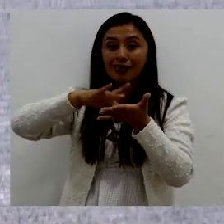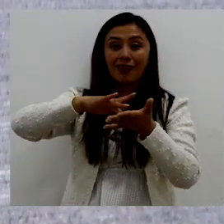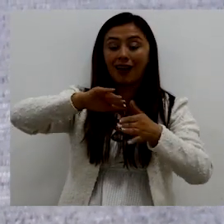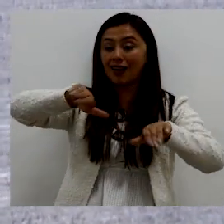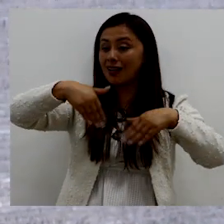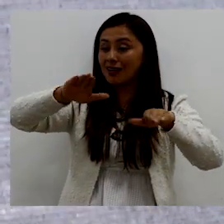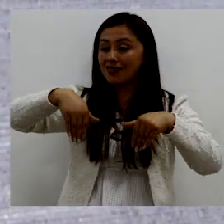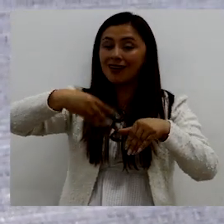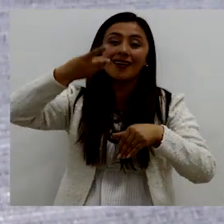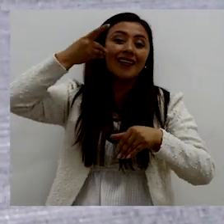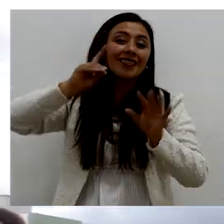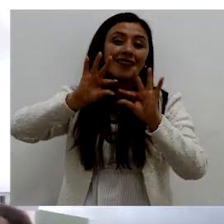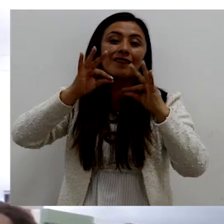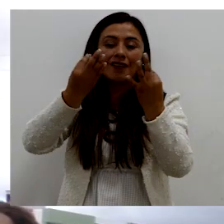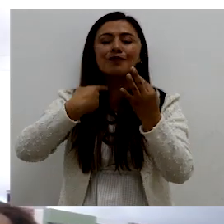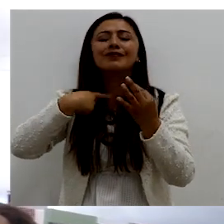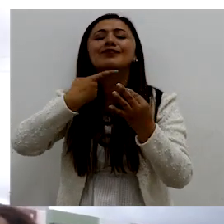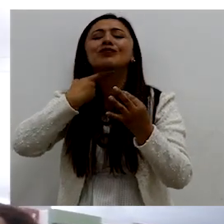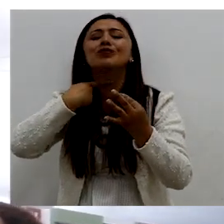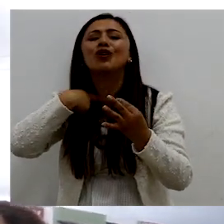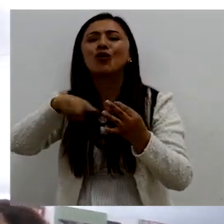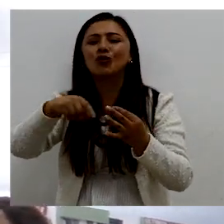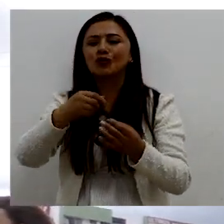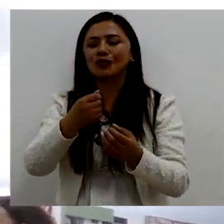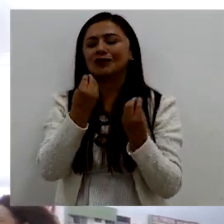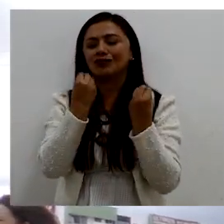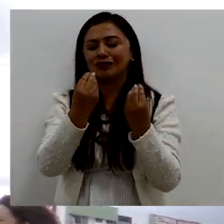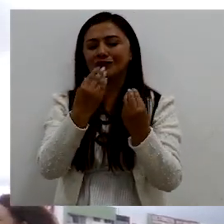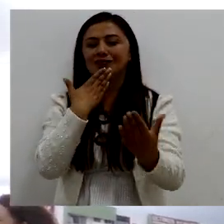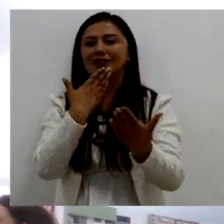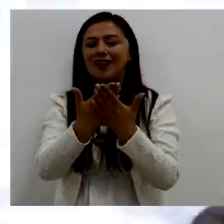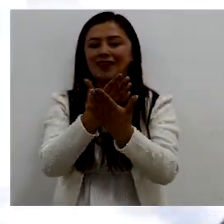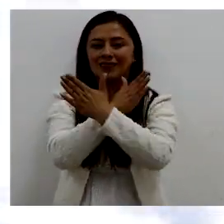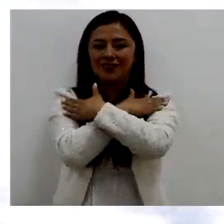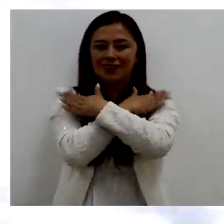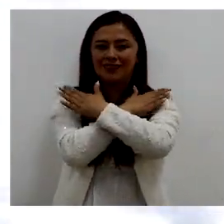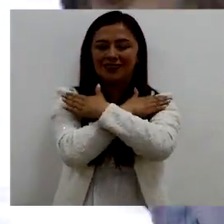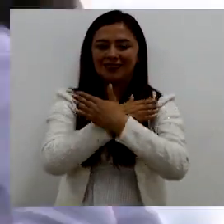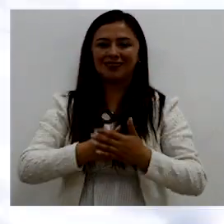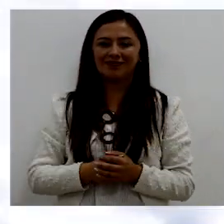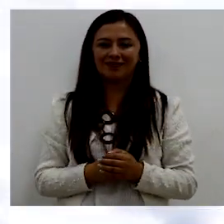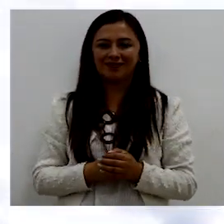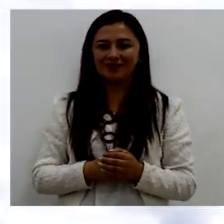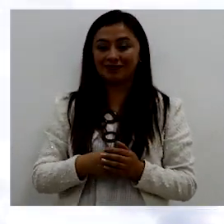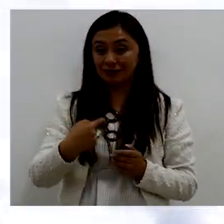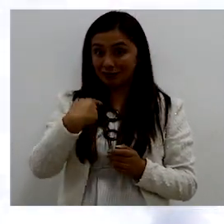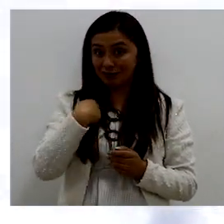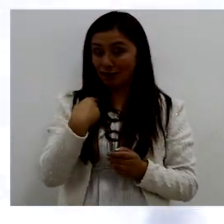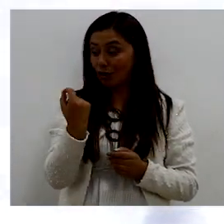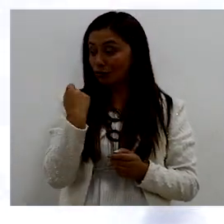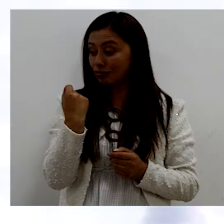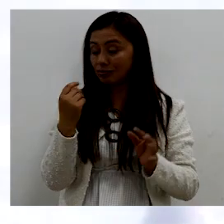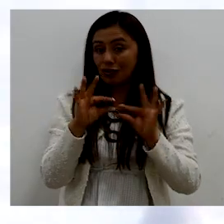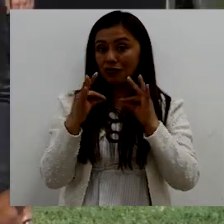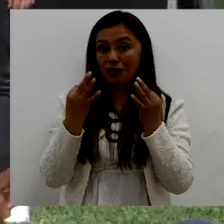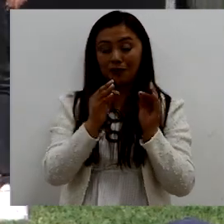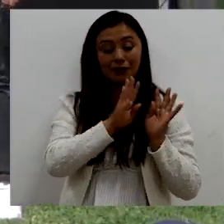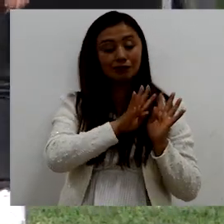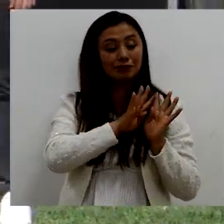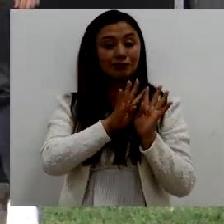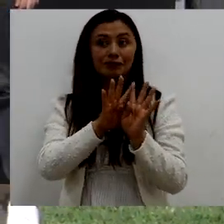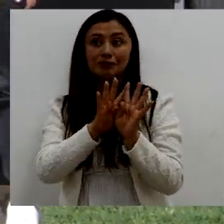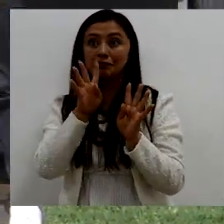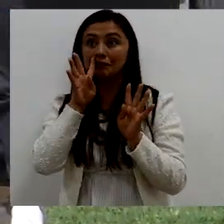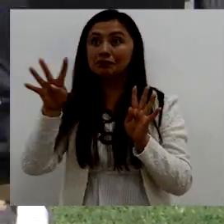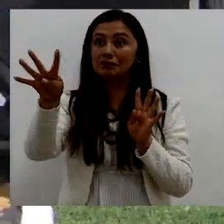me ha gustado las celebraciones del Día de la Familia. Felicitaciones. La verdad, acabamos de llegar aquí con mi familia y me parece